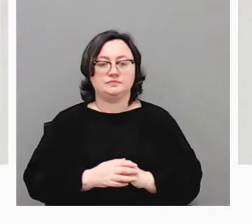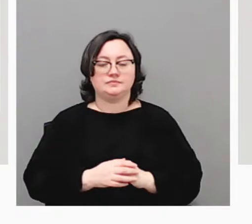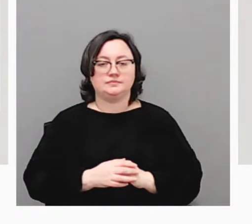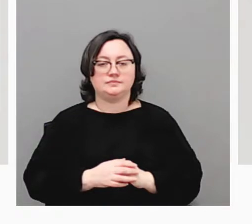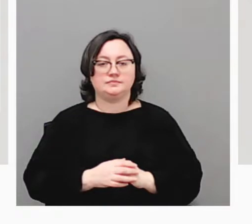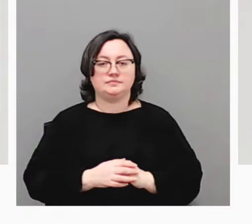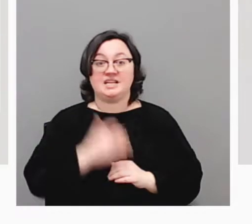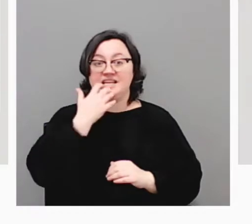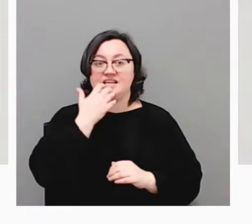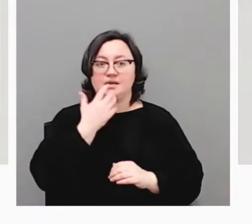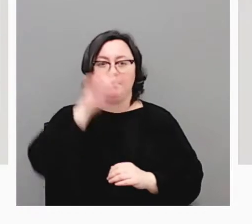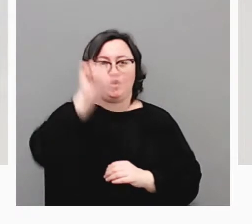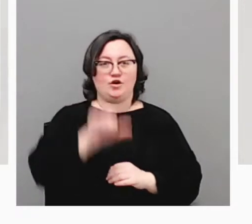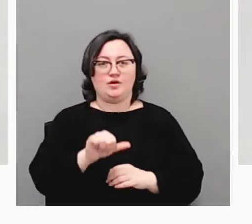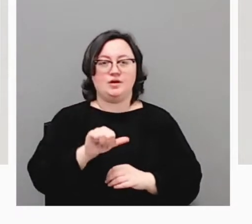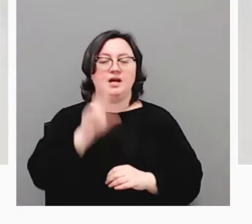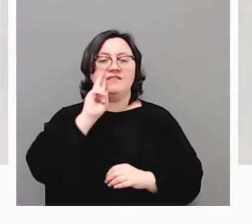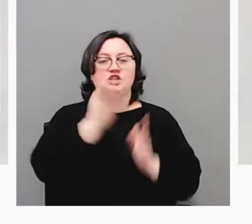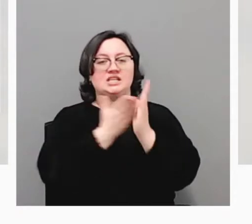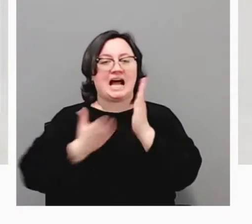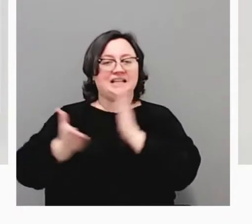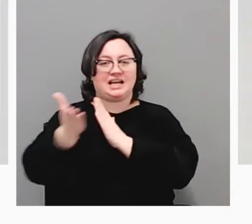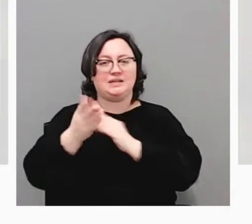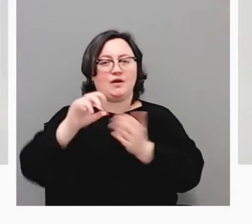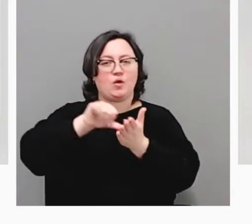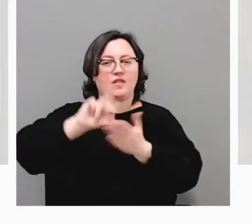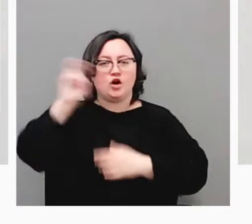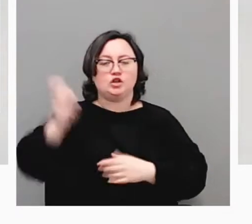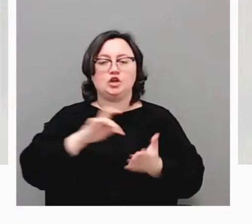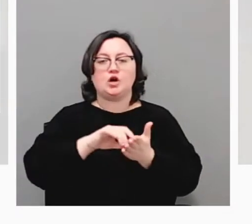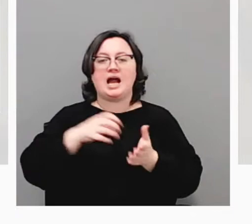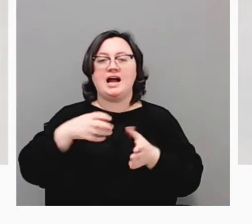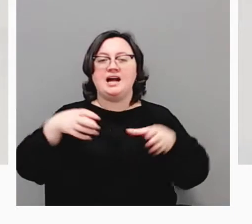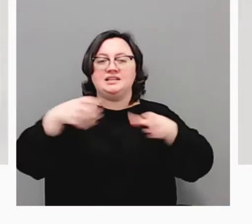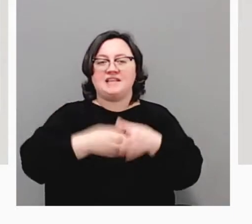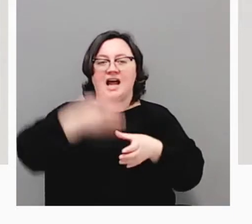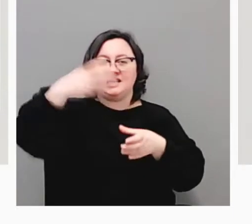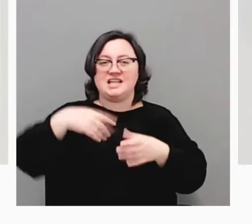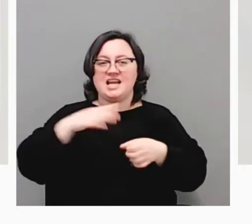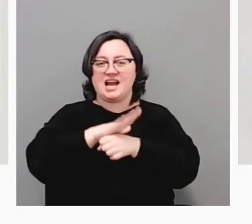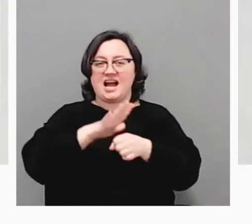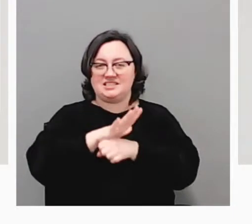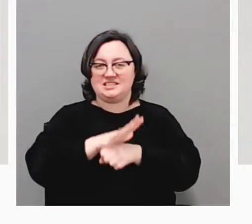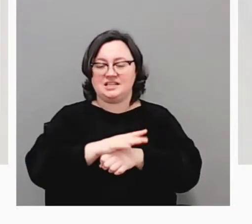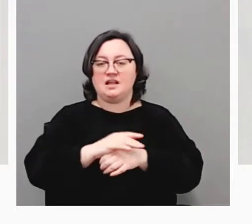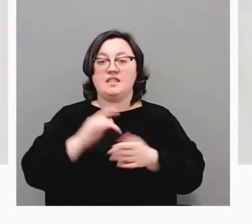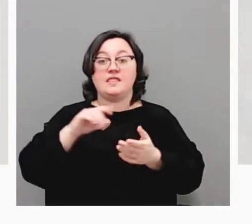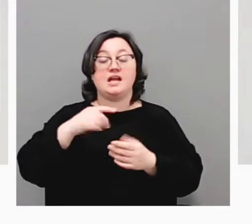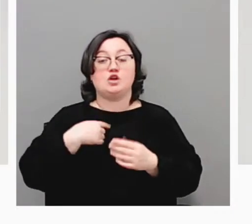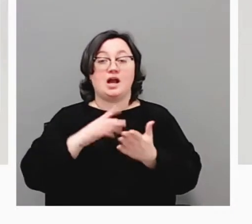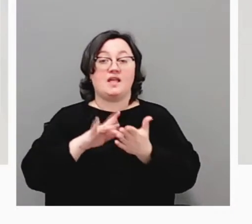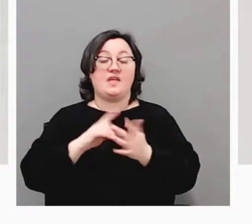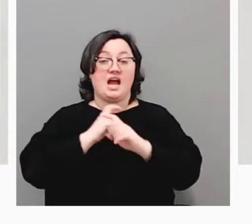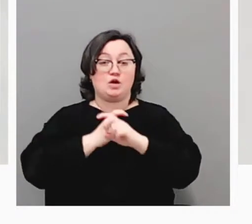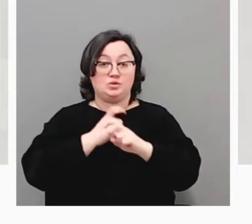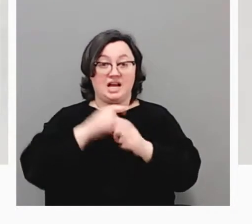Por ejemplo, ¿no?, estas visiones alternativas que aparecen en otras ciudades, ¿no?, estos tanques de gas en Viena, ¿no?, que han sido reconvertidos como centros comerciales y como